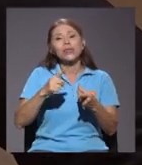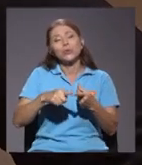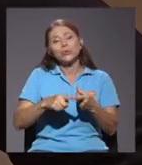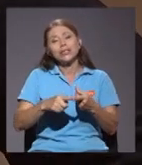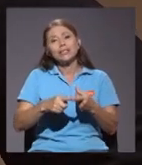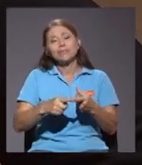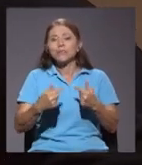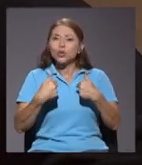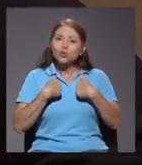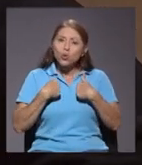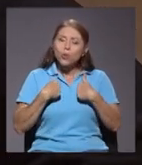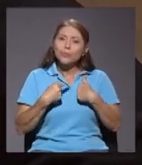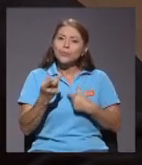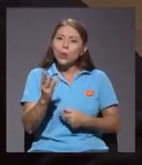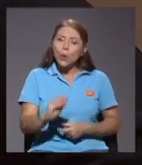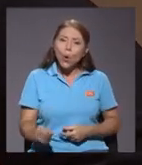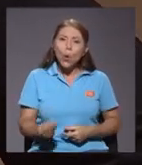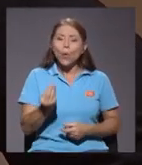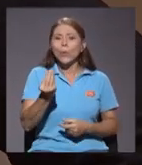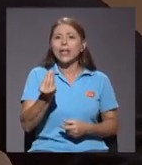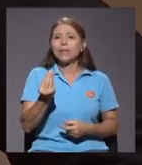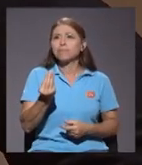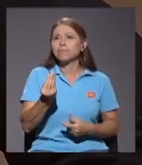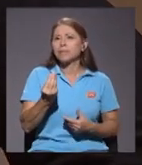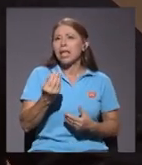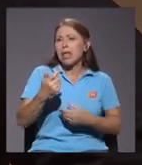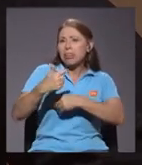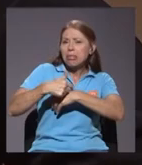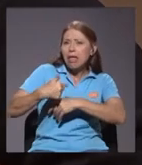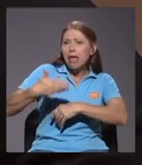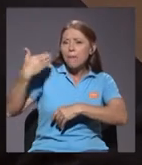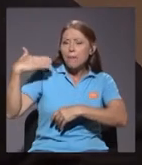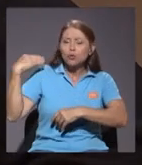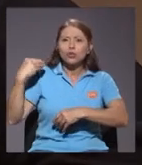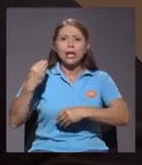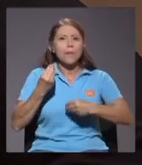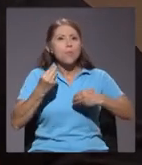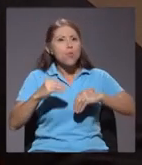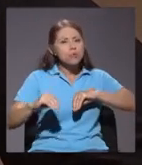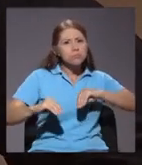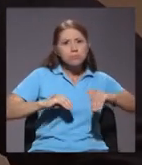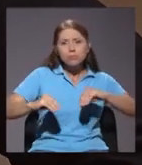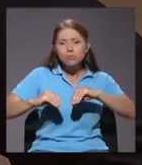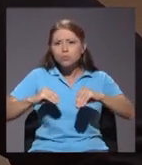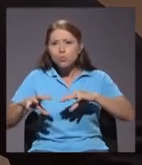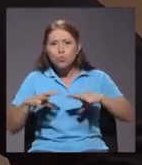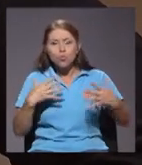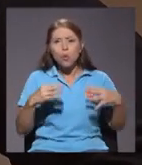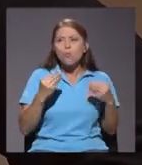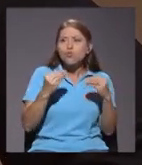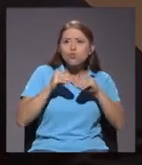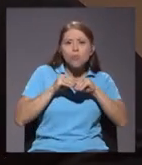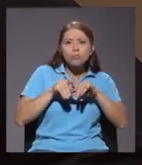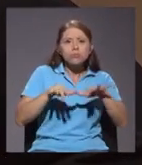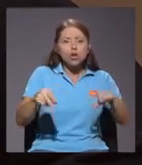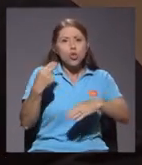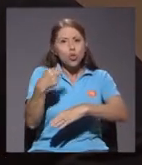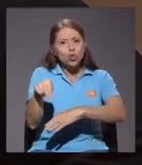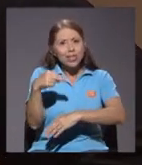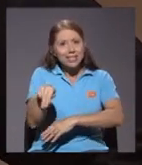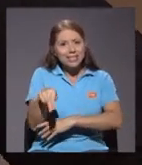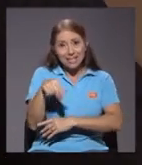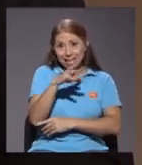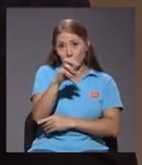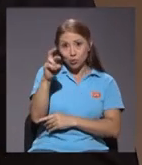una en una década que era muy intensa desde el punto de vista noticioso en costa rica y en el mundo